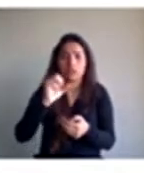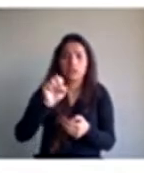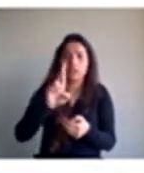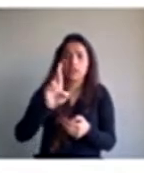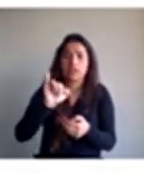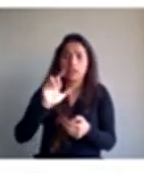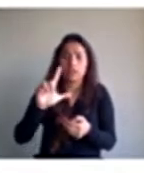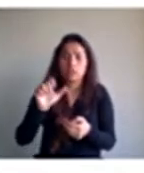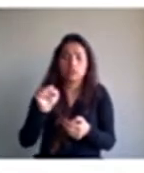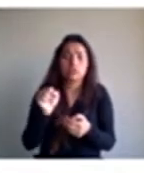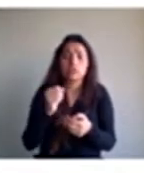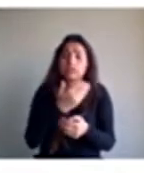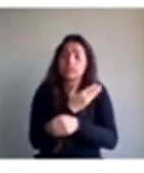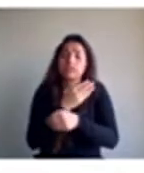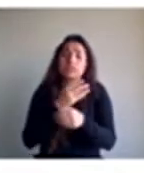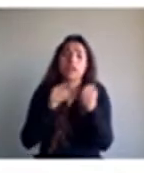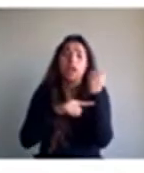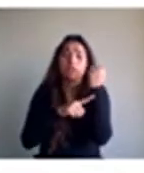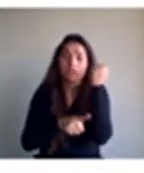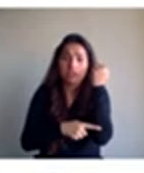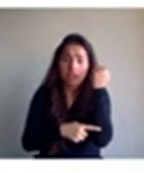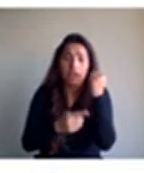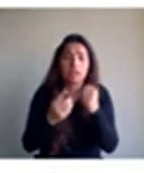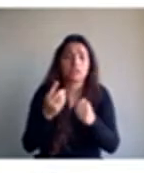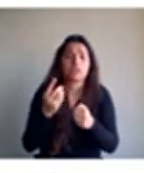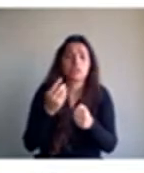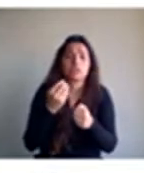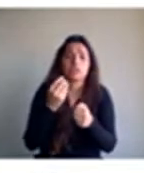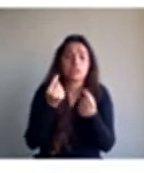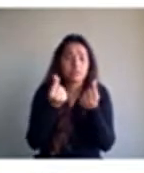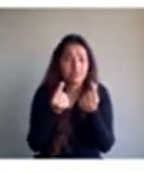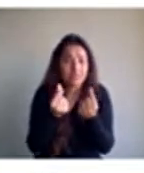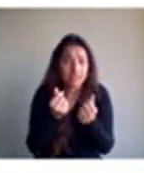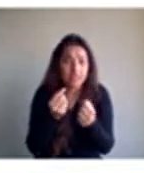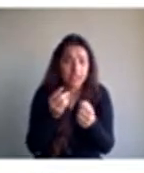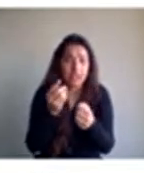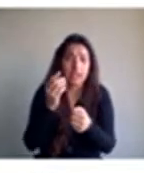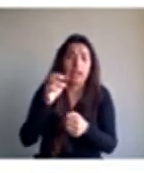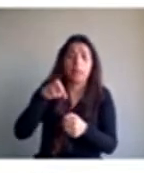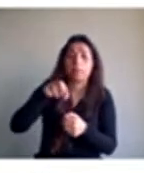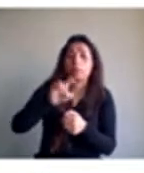de la punta javeriana en bogotá